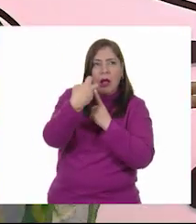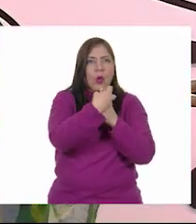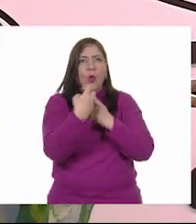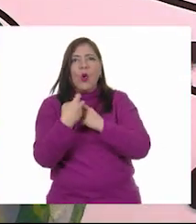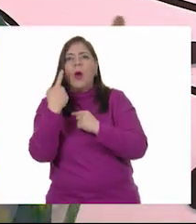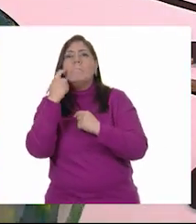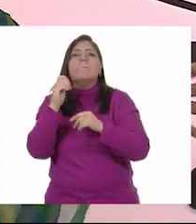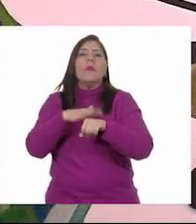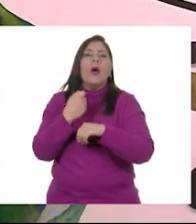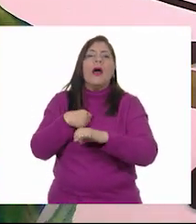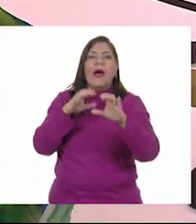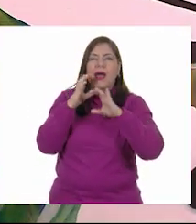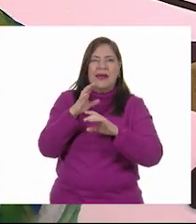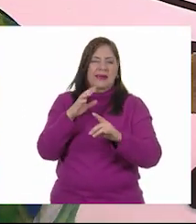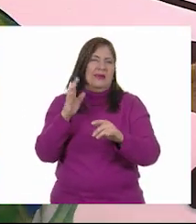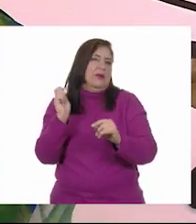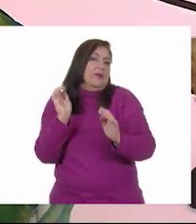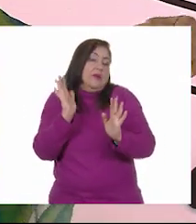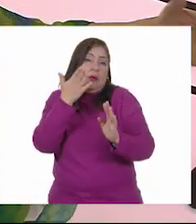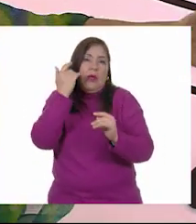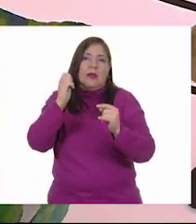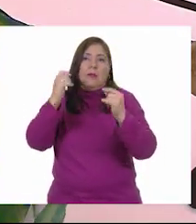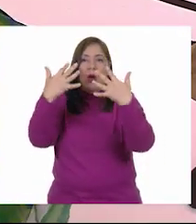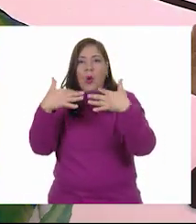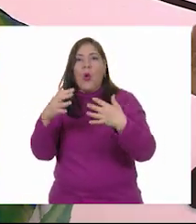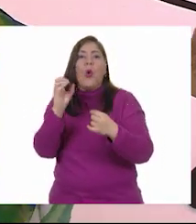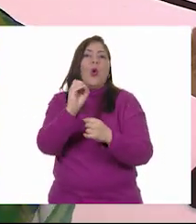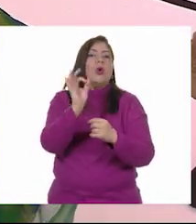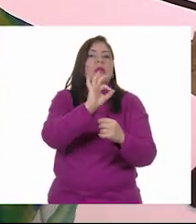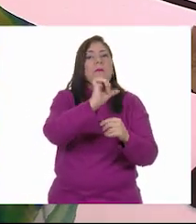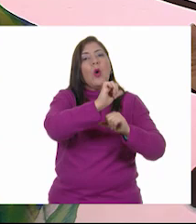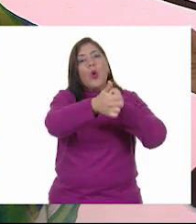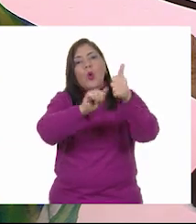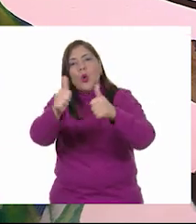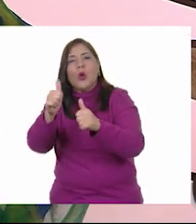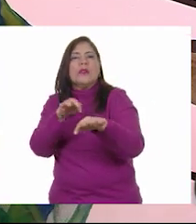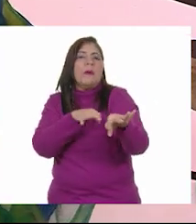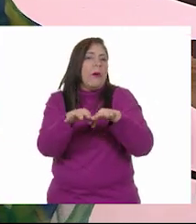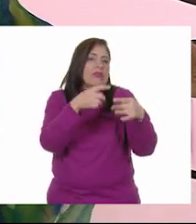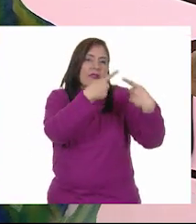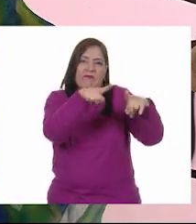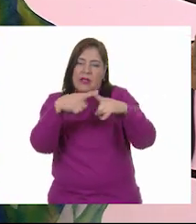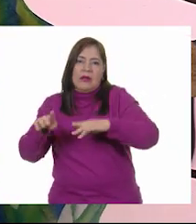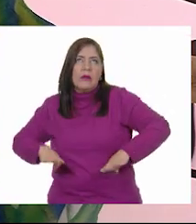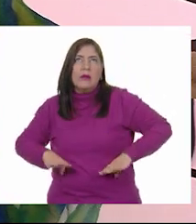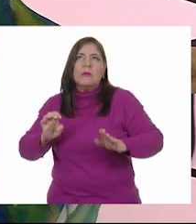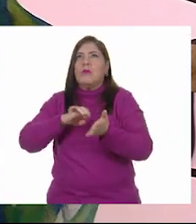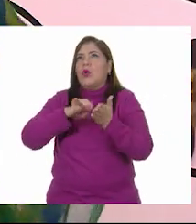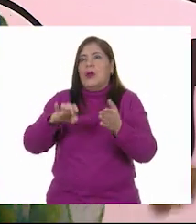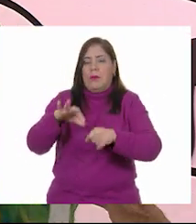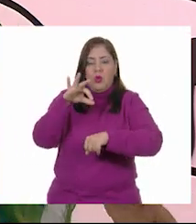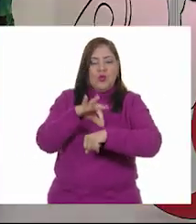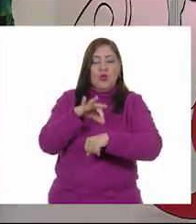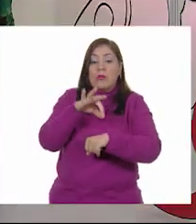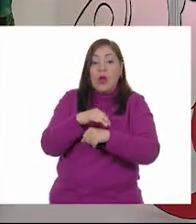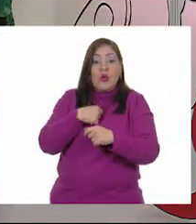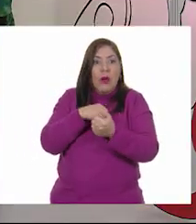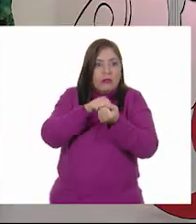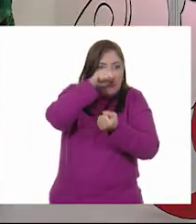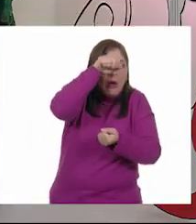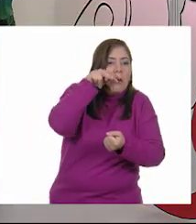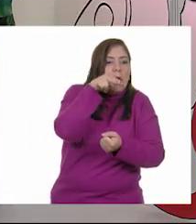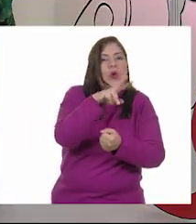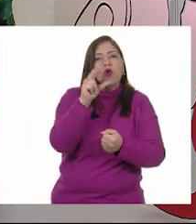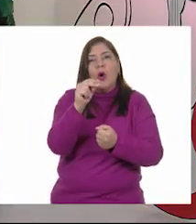pública. Yo no sé cómo trabajan pues, los que están en otras profesiones, a lo mejor. Un médico no lo veo como lo hace, pero